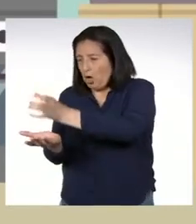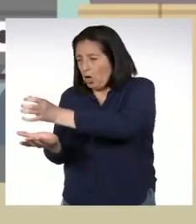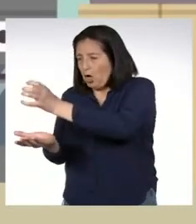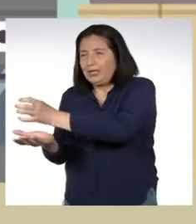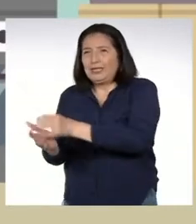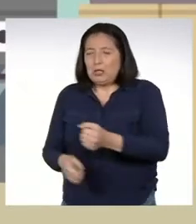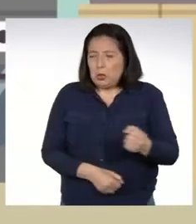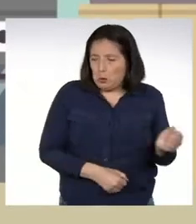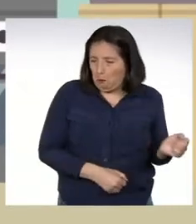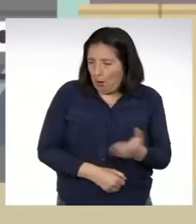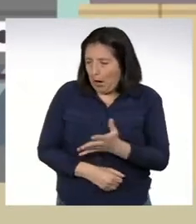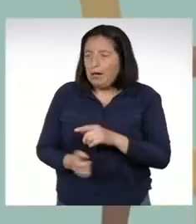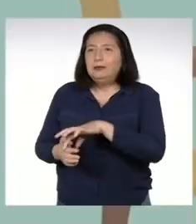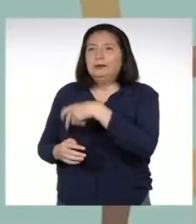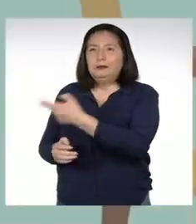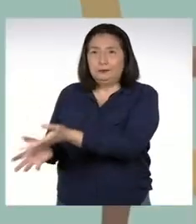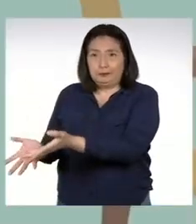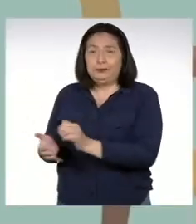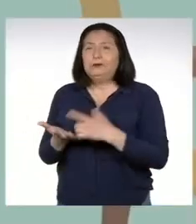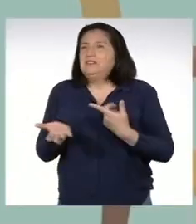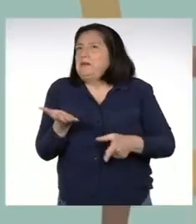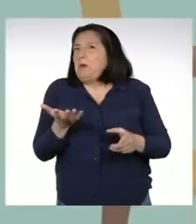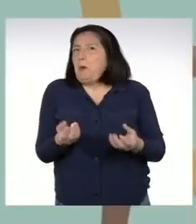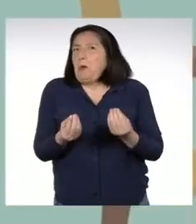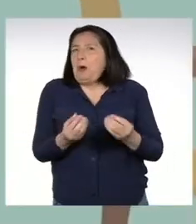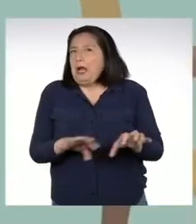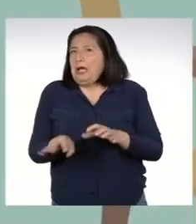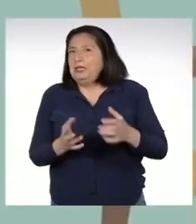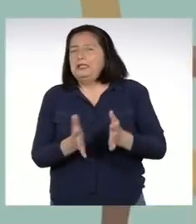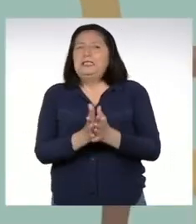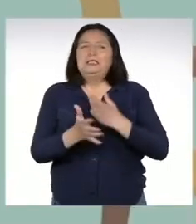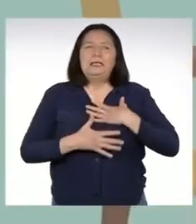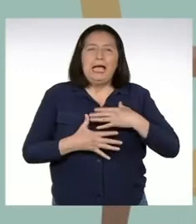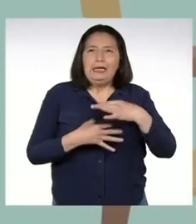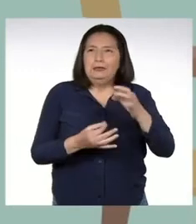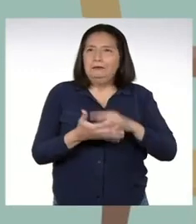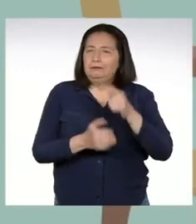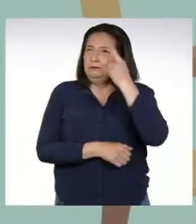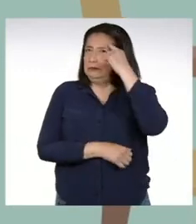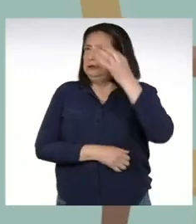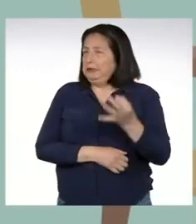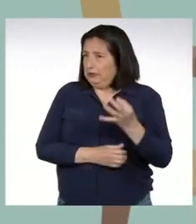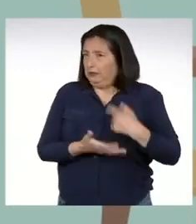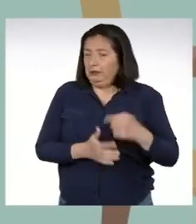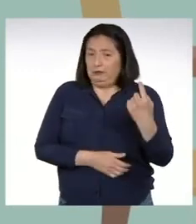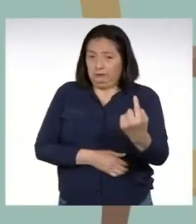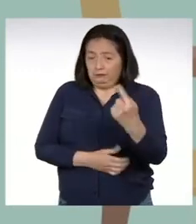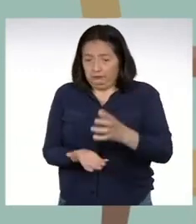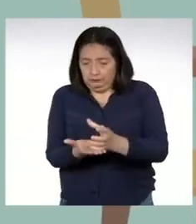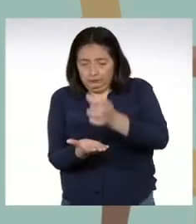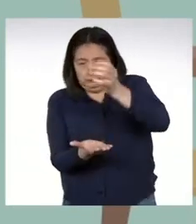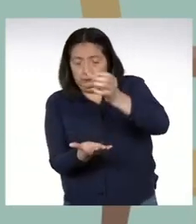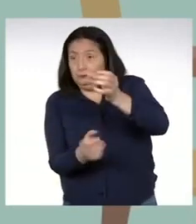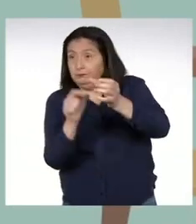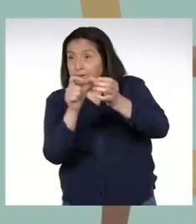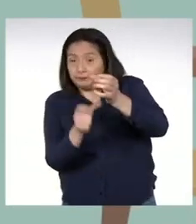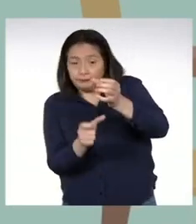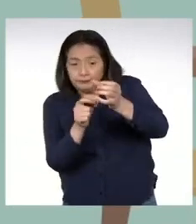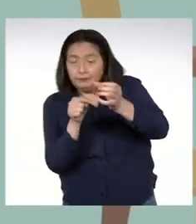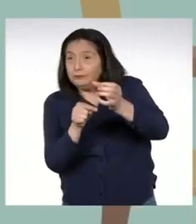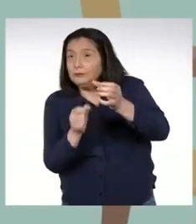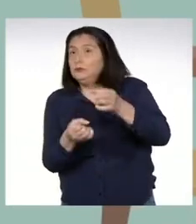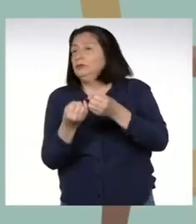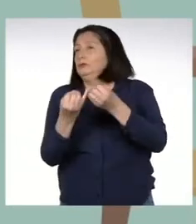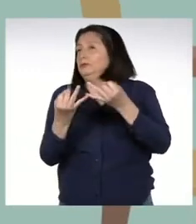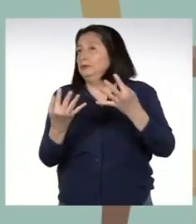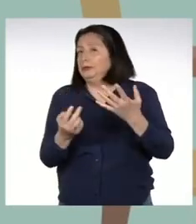están puestas sobre el suelo. Para hacer el juego más interesante, han decidido que por cada botella derribada